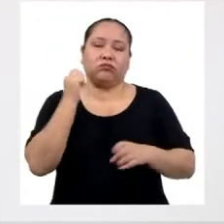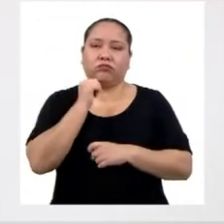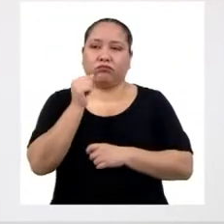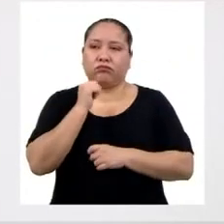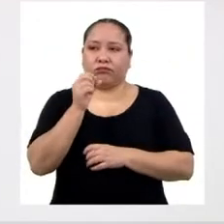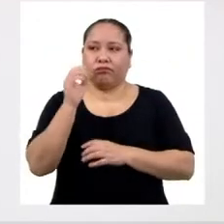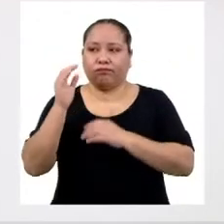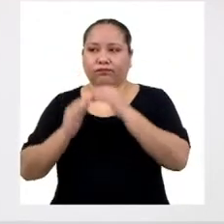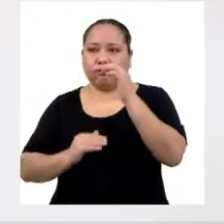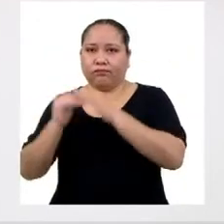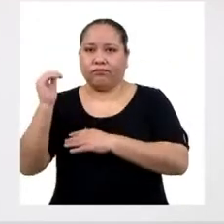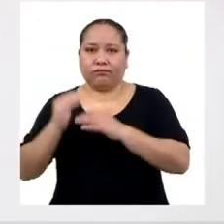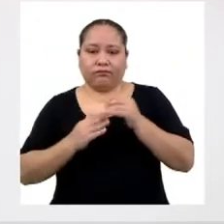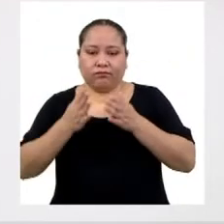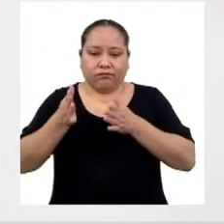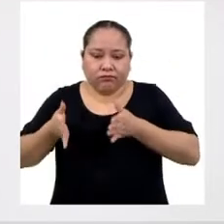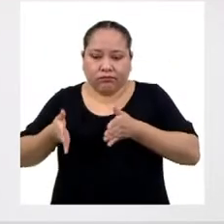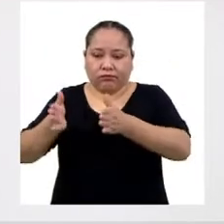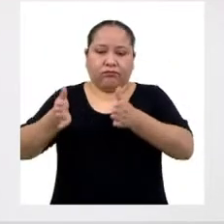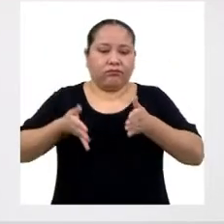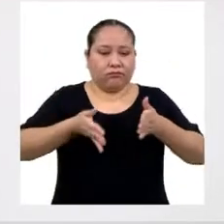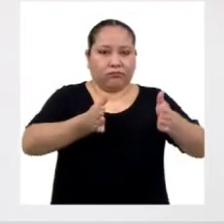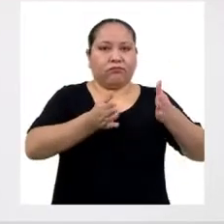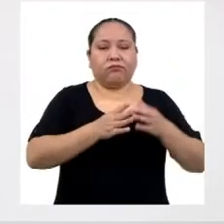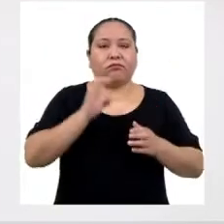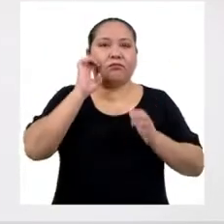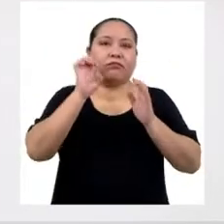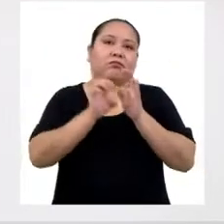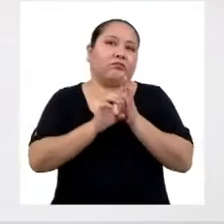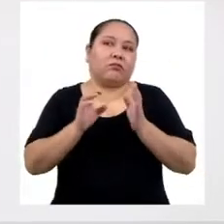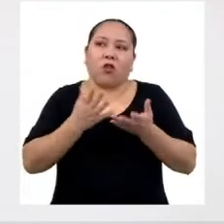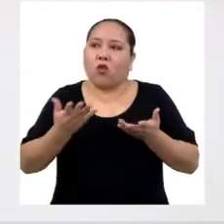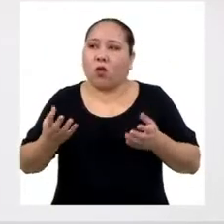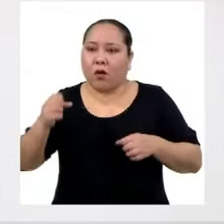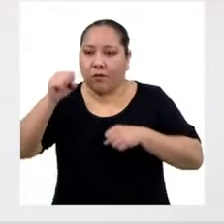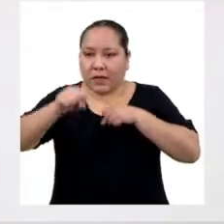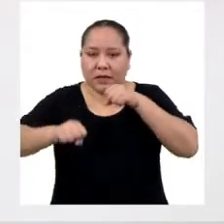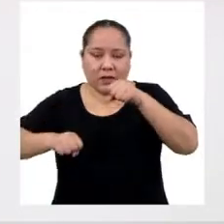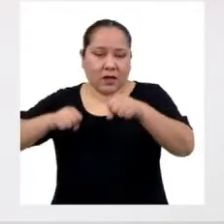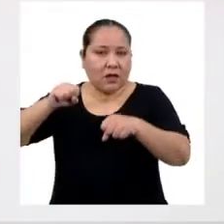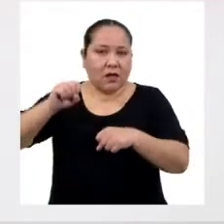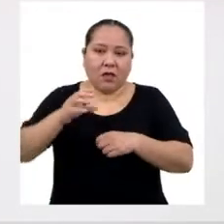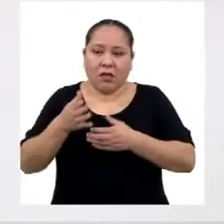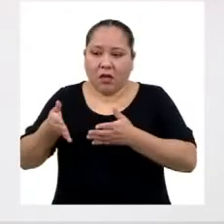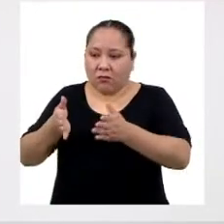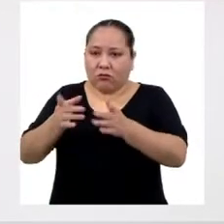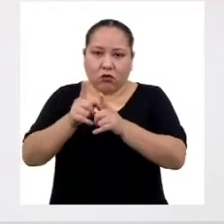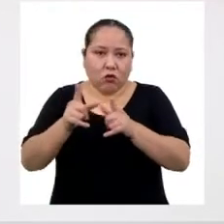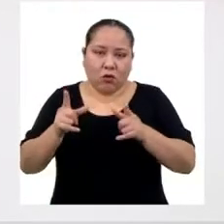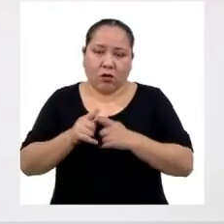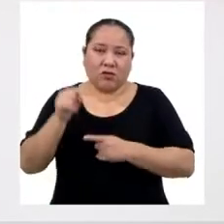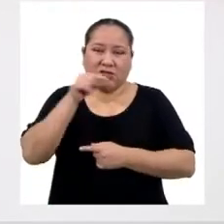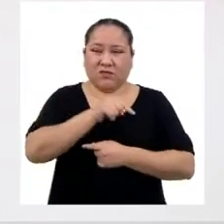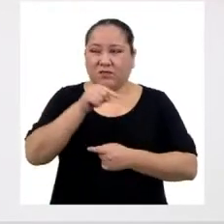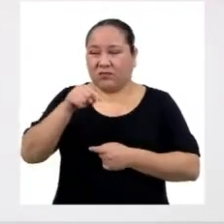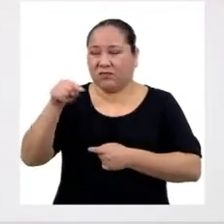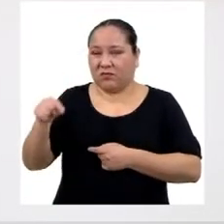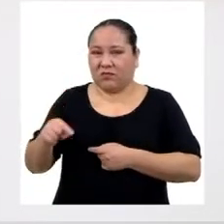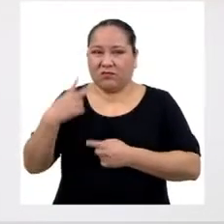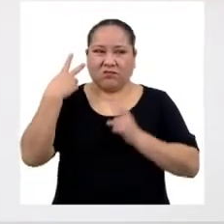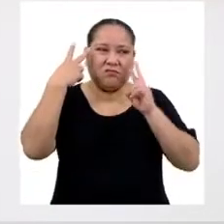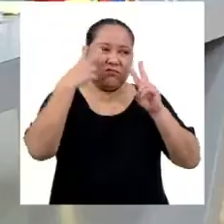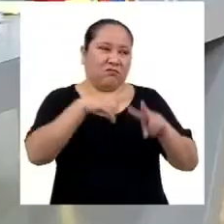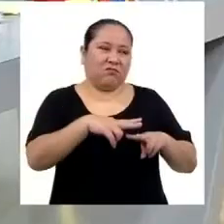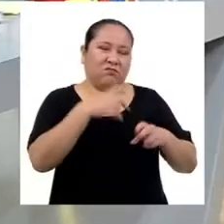infraestructura para medios de transporte alternativos, como la bicicleta, ya ves, todo eso nos da como resultado lo que vemos